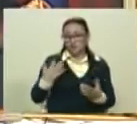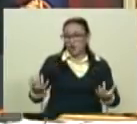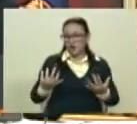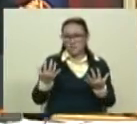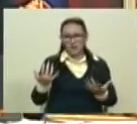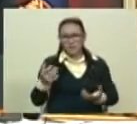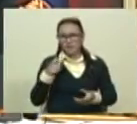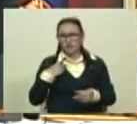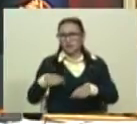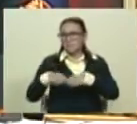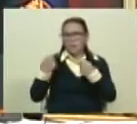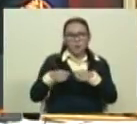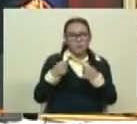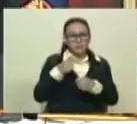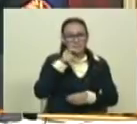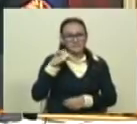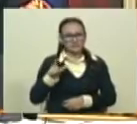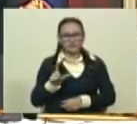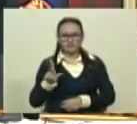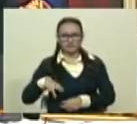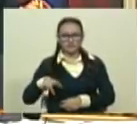no destruimos a seres humanos.